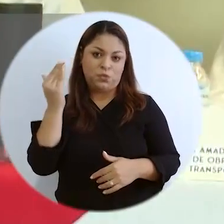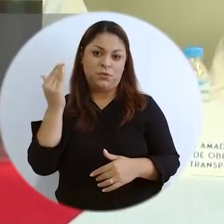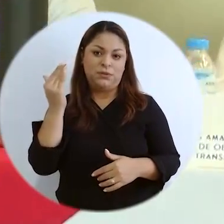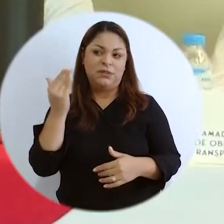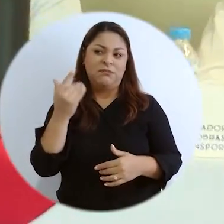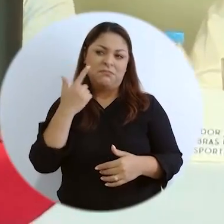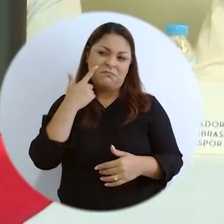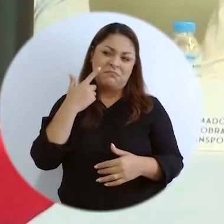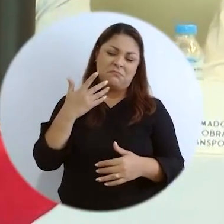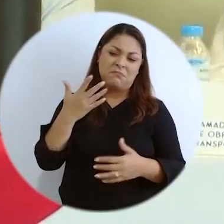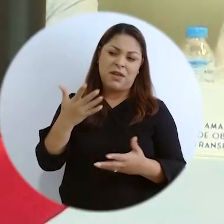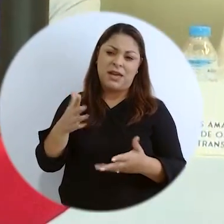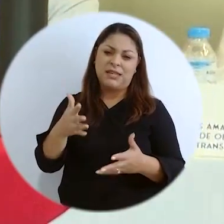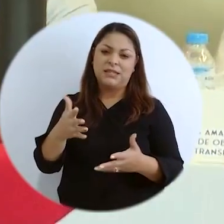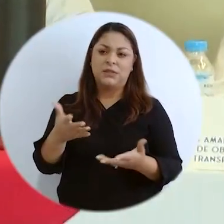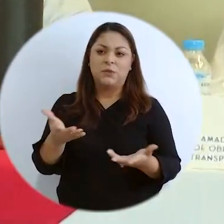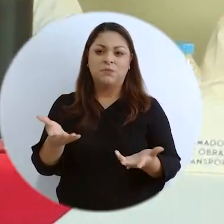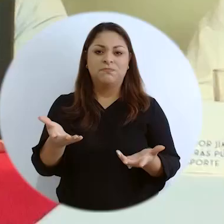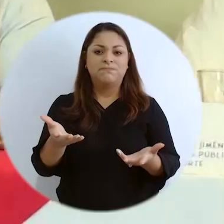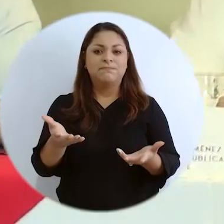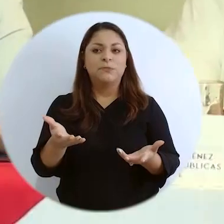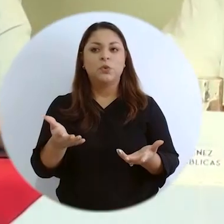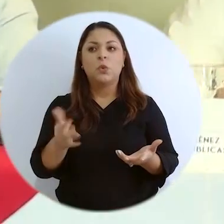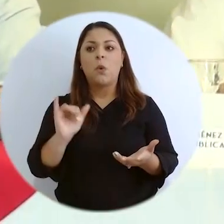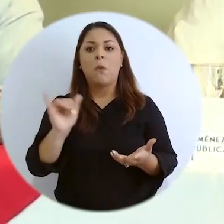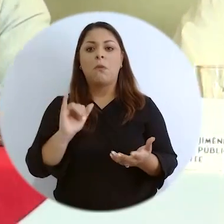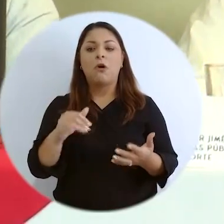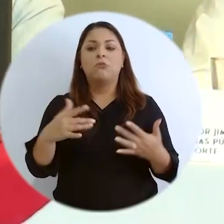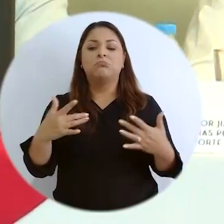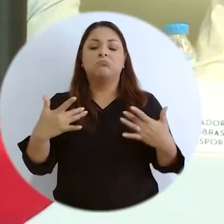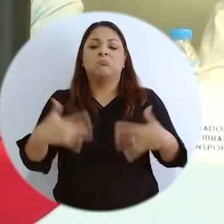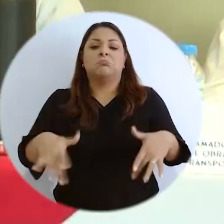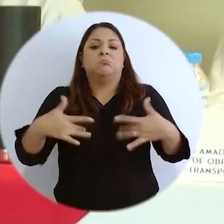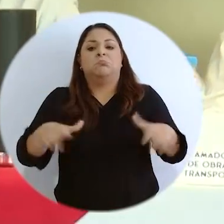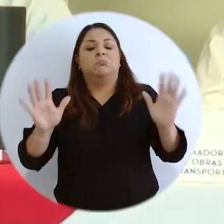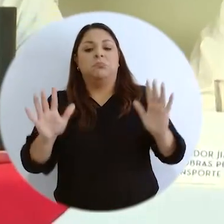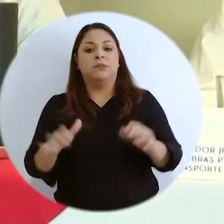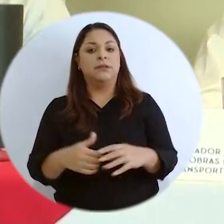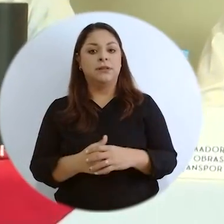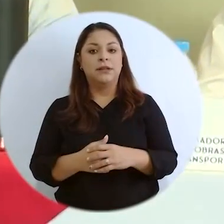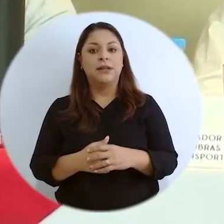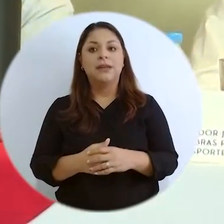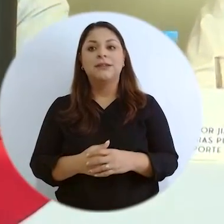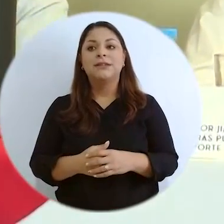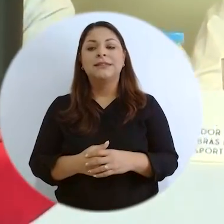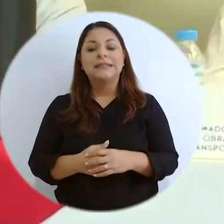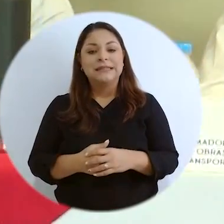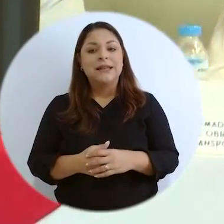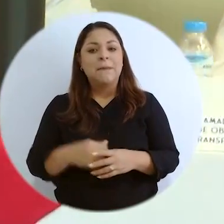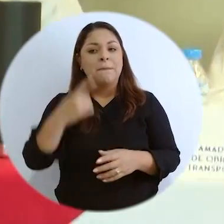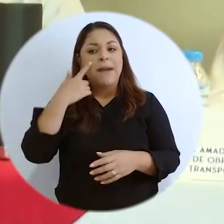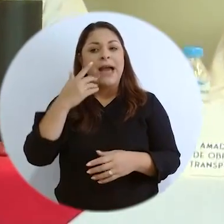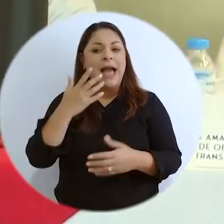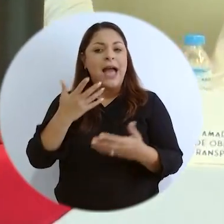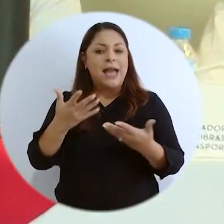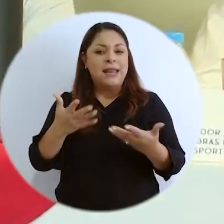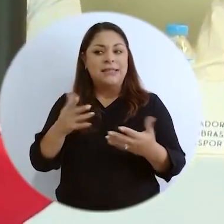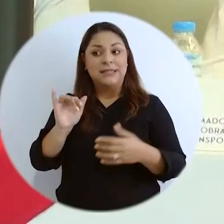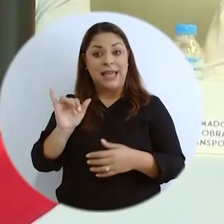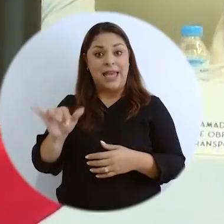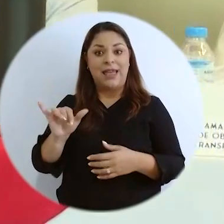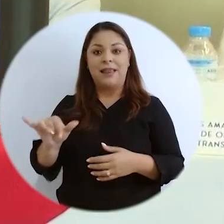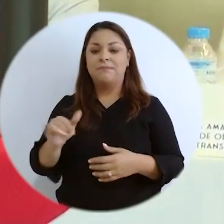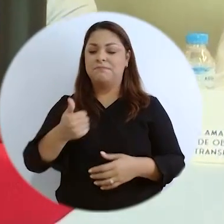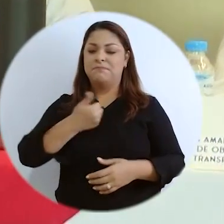desconocimiento que a veces también pareciera ser adrede. O sea, es que quiero